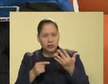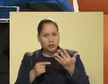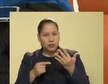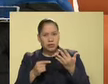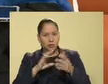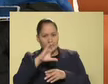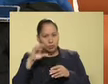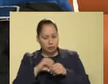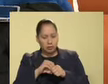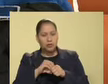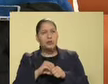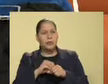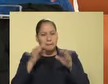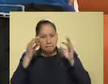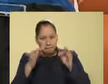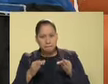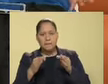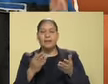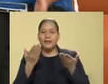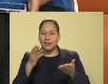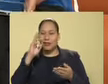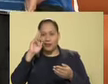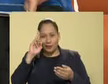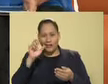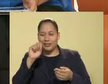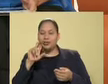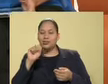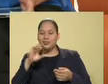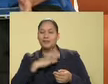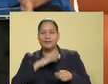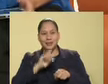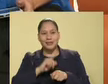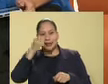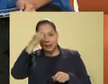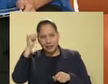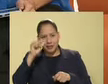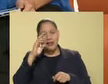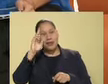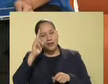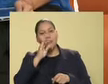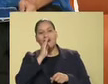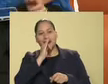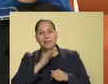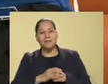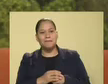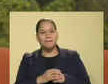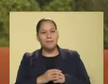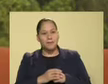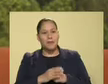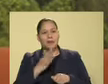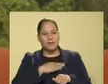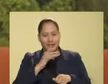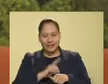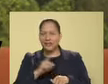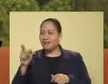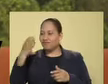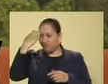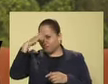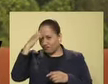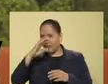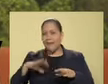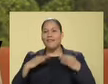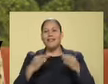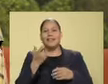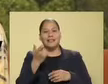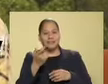datos concisos, ¿no? Susi, buenos días. Claro que sí, Adrián, muy bien. Buenos días, Frank. Buenos días. Muy bien. Especialista en finanzas. Así